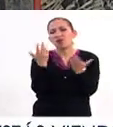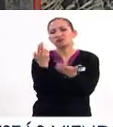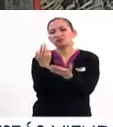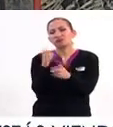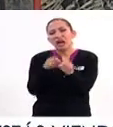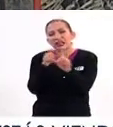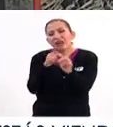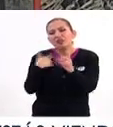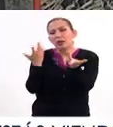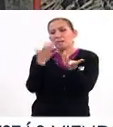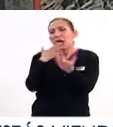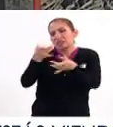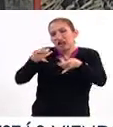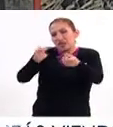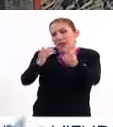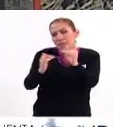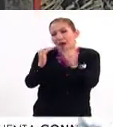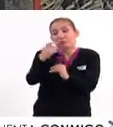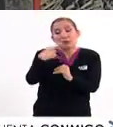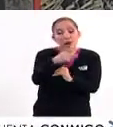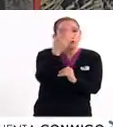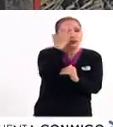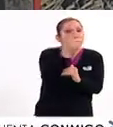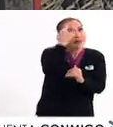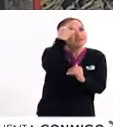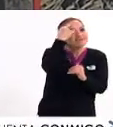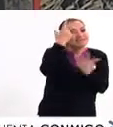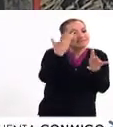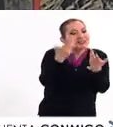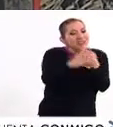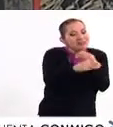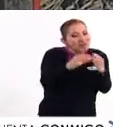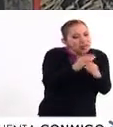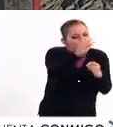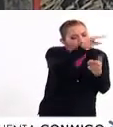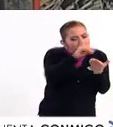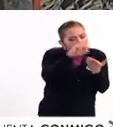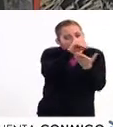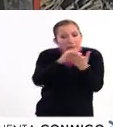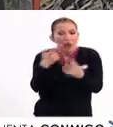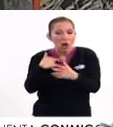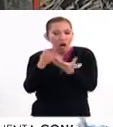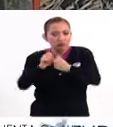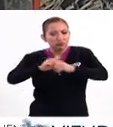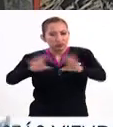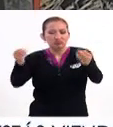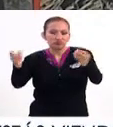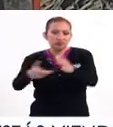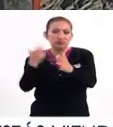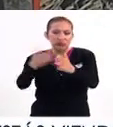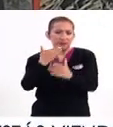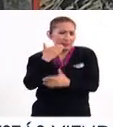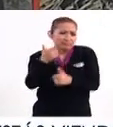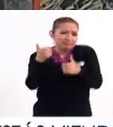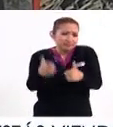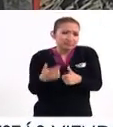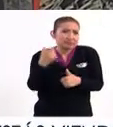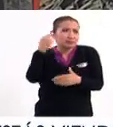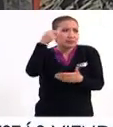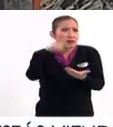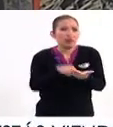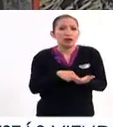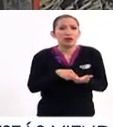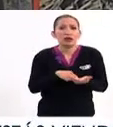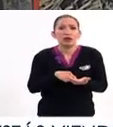caricaturas mismas de mucho mejor calidad, pero pues el chiste es saber usar las herramientas. Pero sí que hay un boom, y yo creo que está muy bien, y yo creo